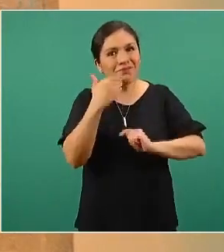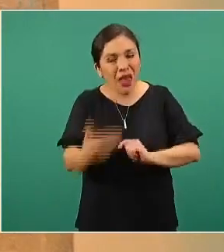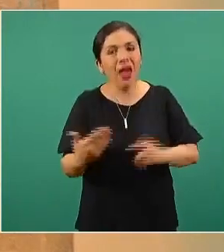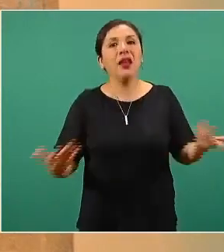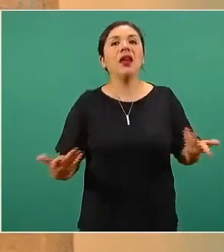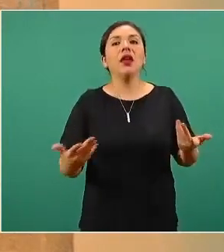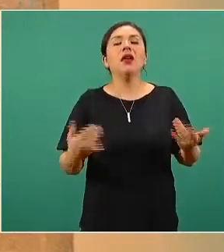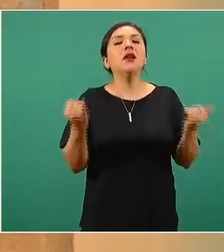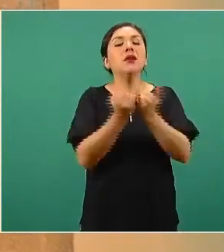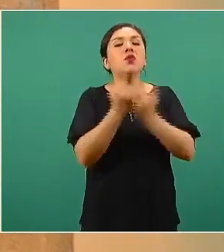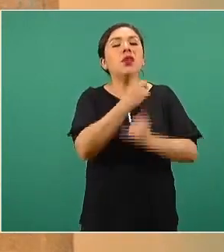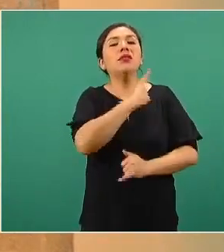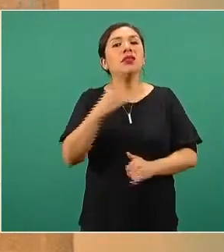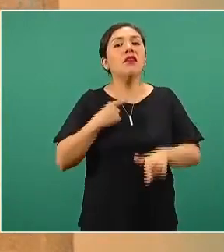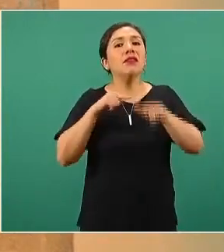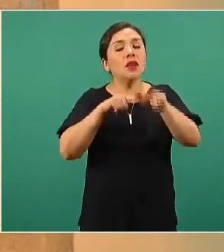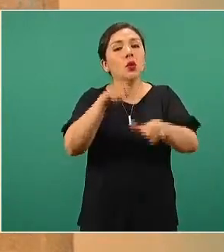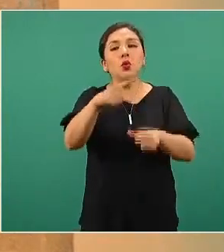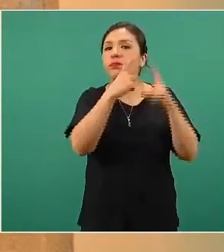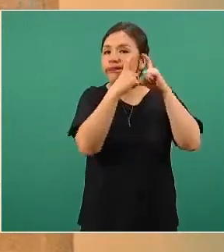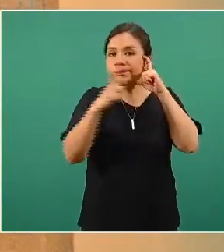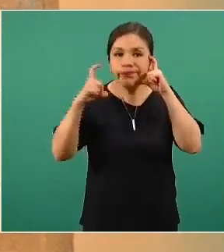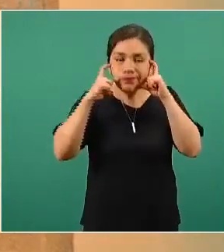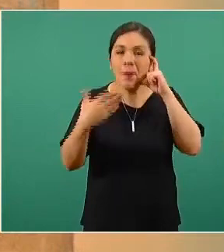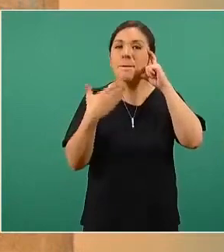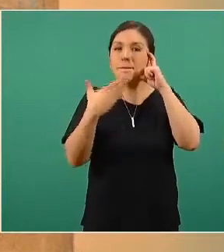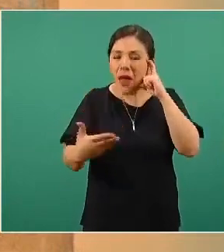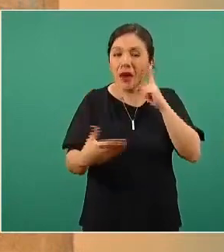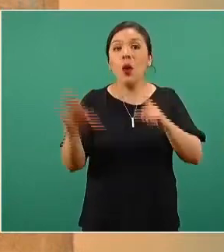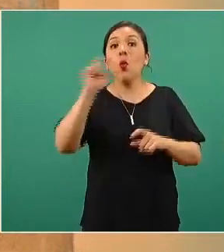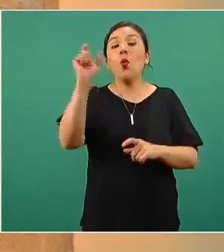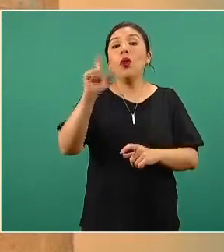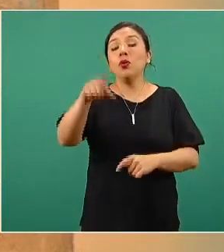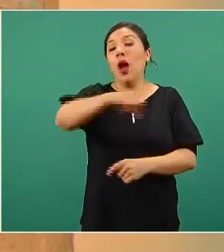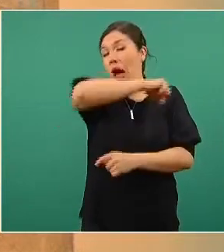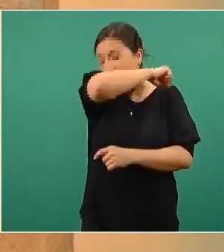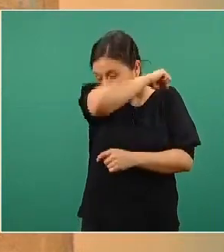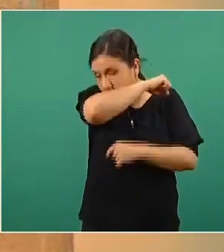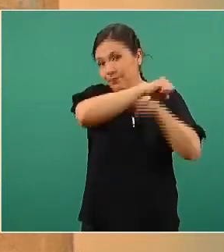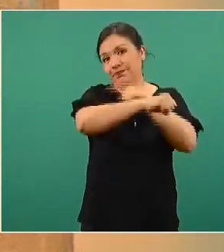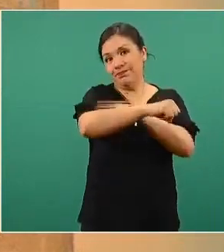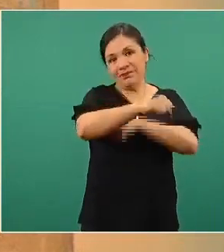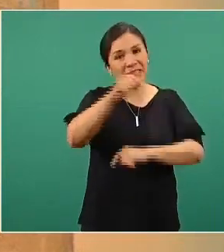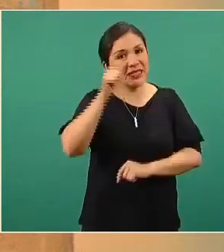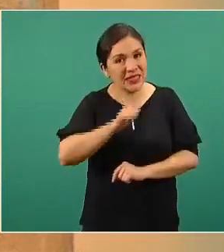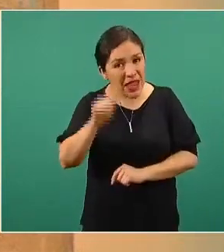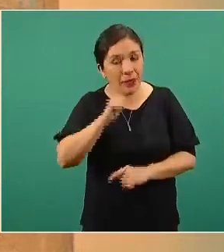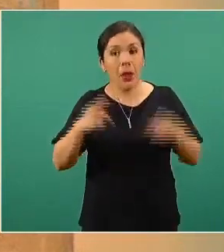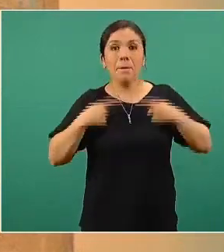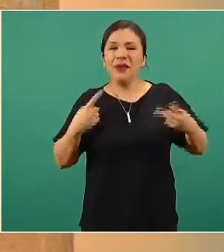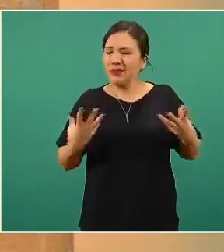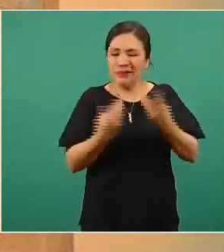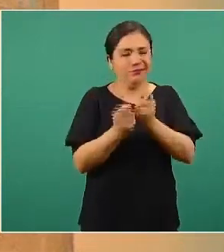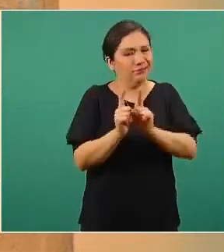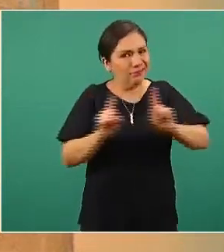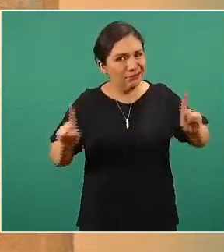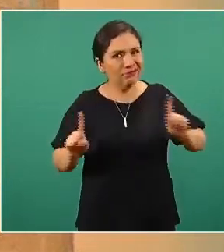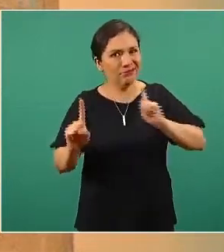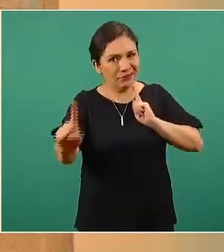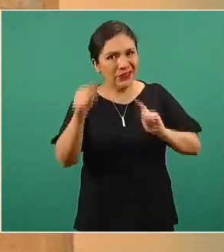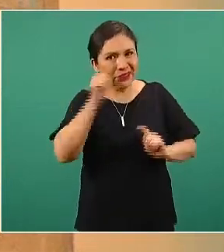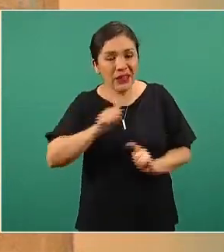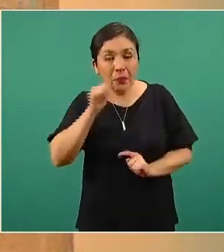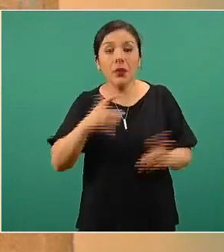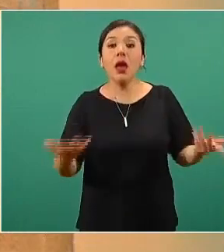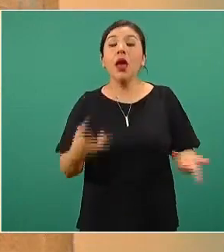les comentaba también, el uso del cubrebocas, el estornudo de etiqueta, mantener la sana distancia y en medida que